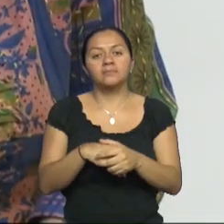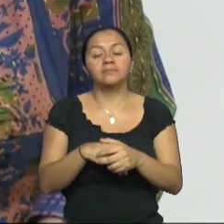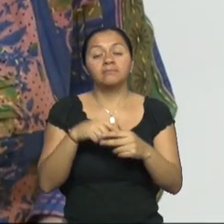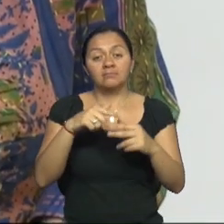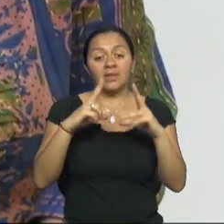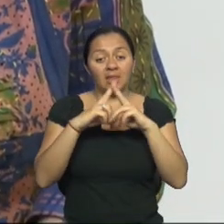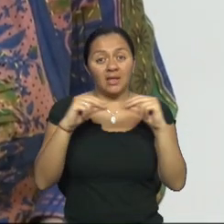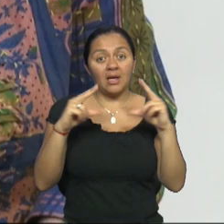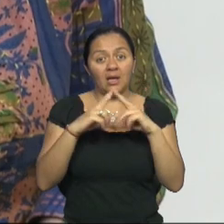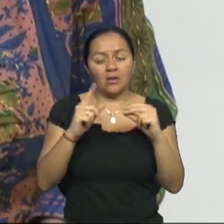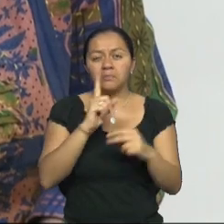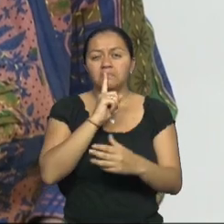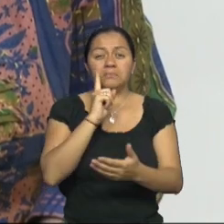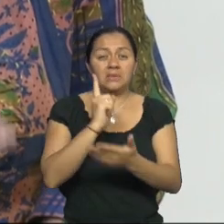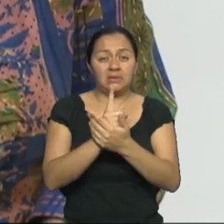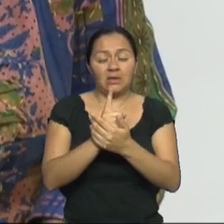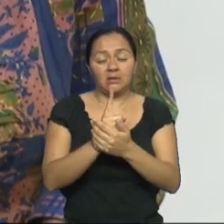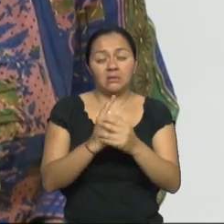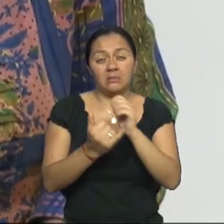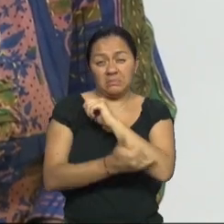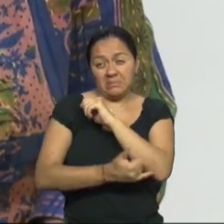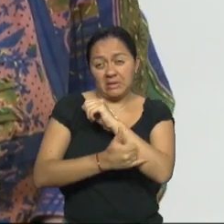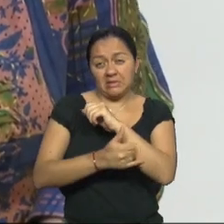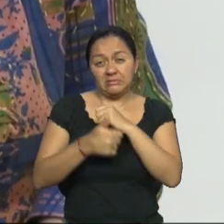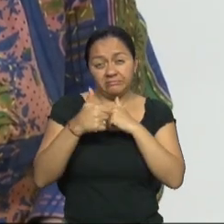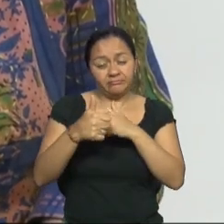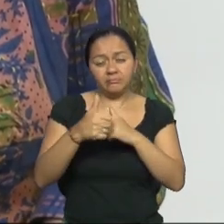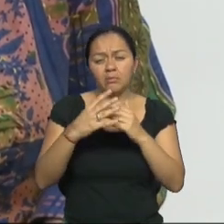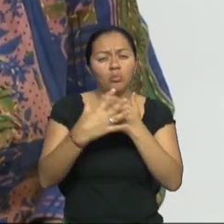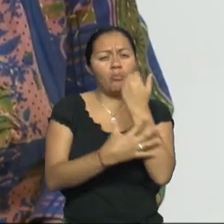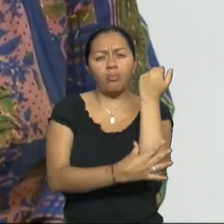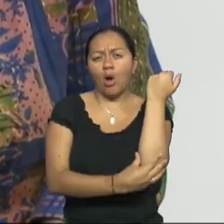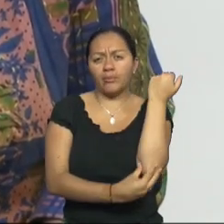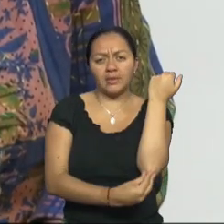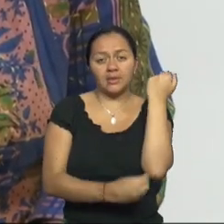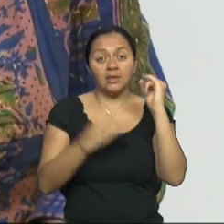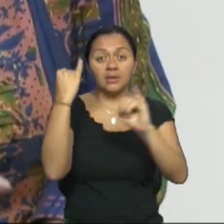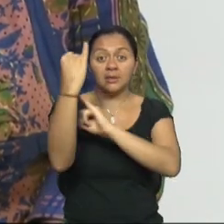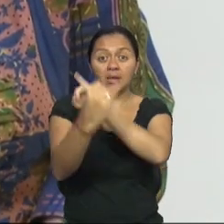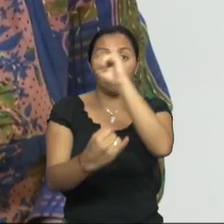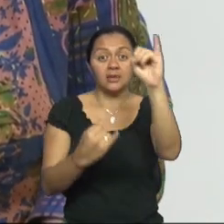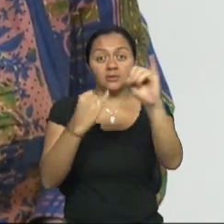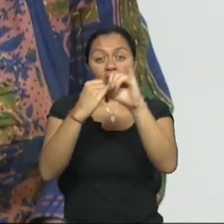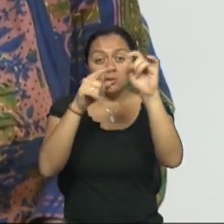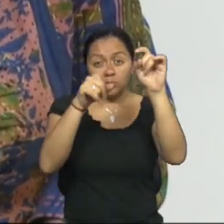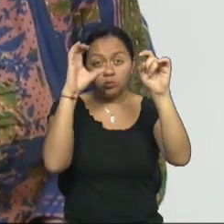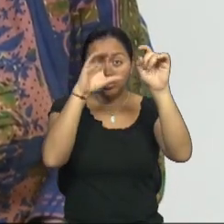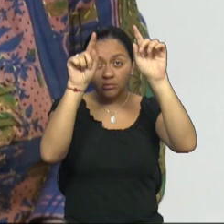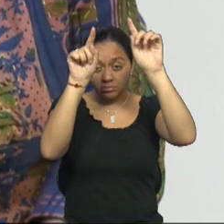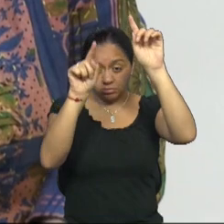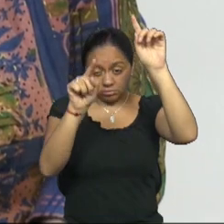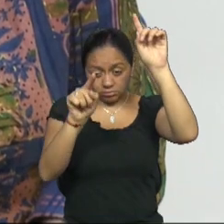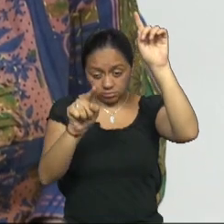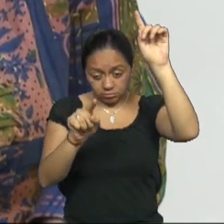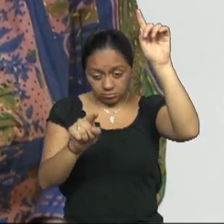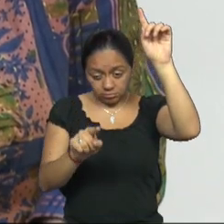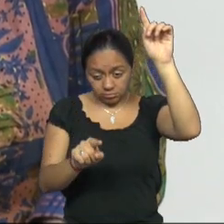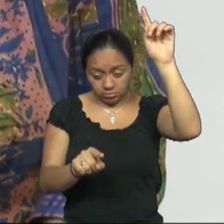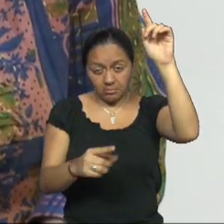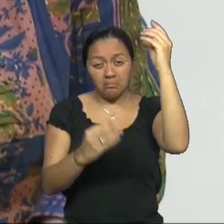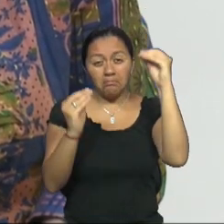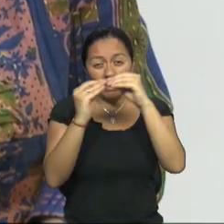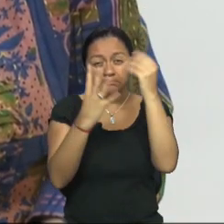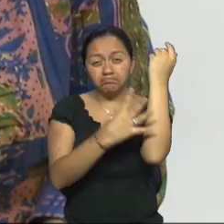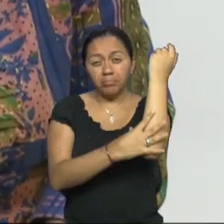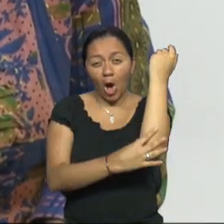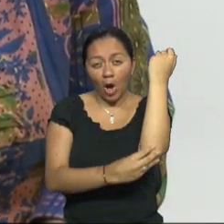es un país bastante pobre, ¿no? Si lo ves en la escala internacional, ¿verdad? Uh-huh. Está el segundo país más pobre